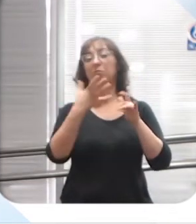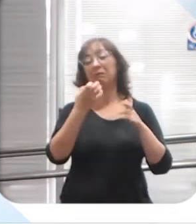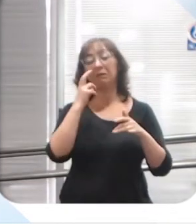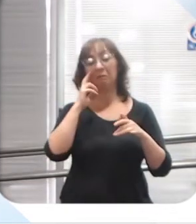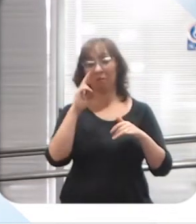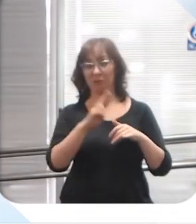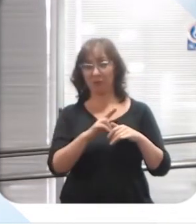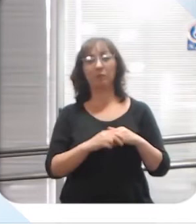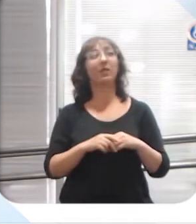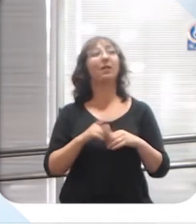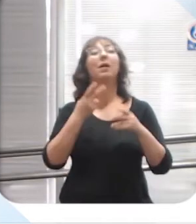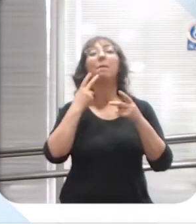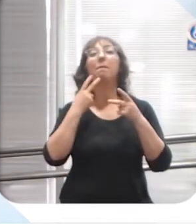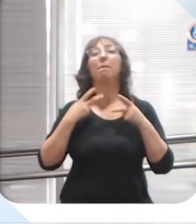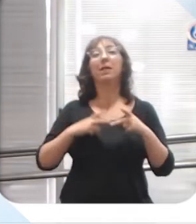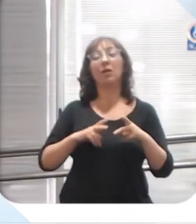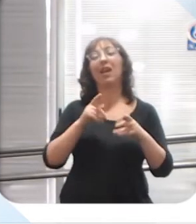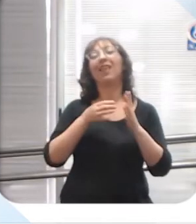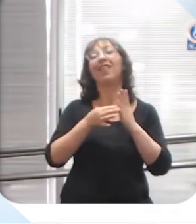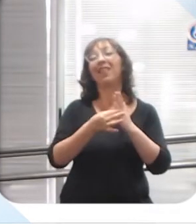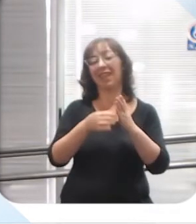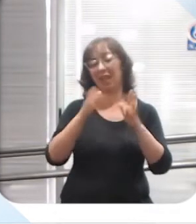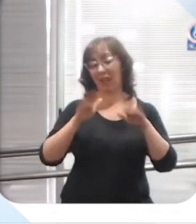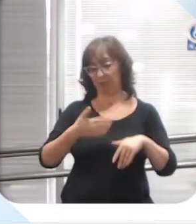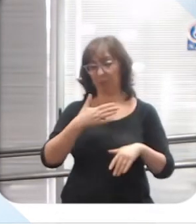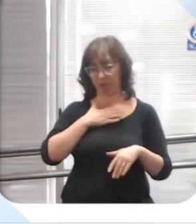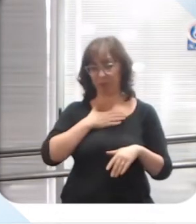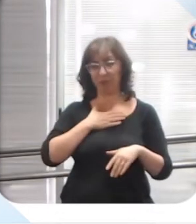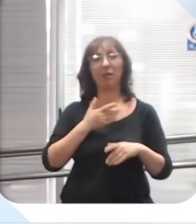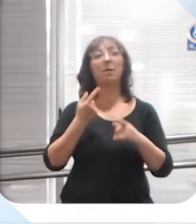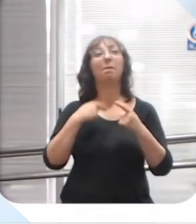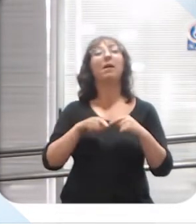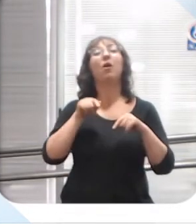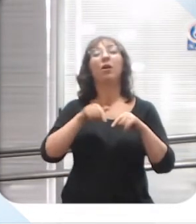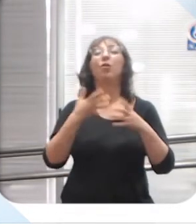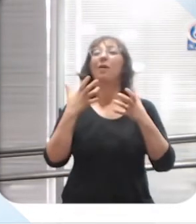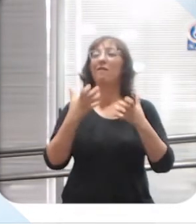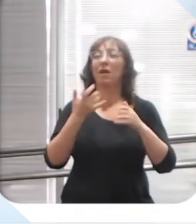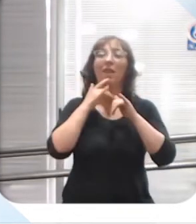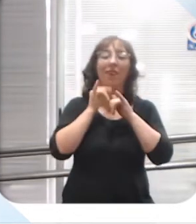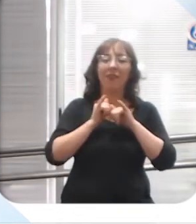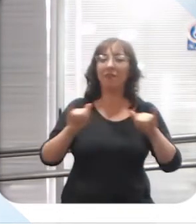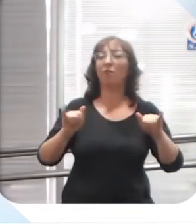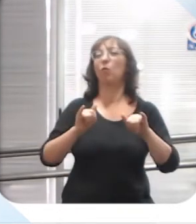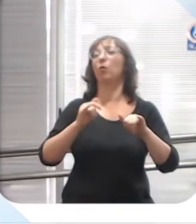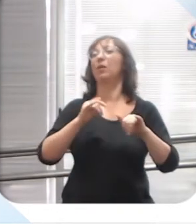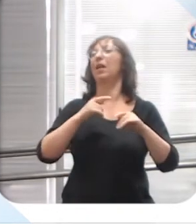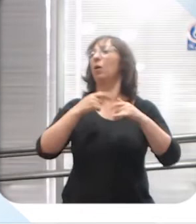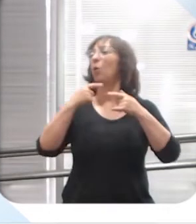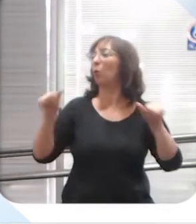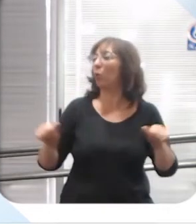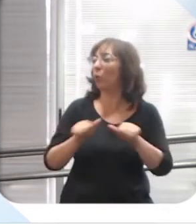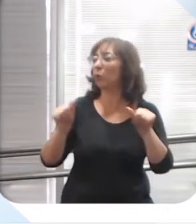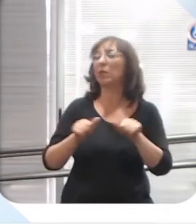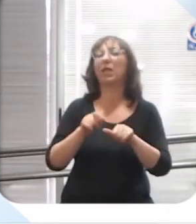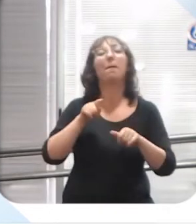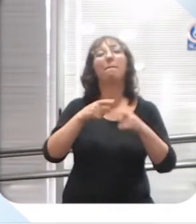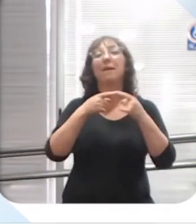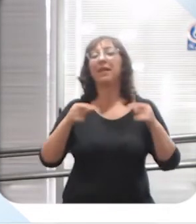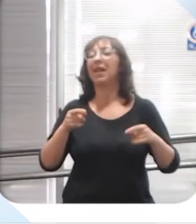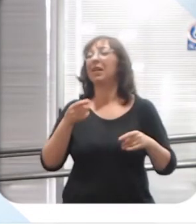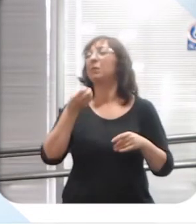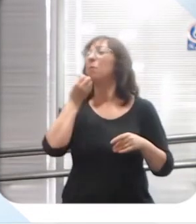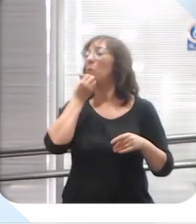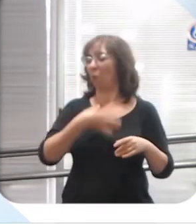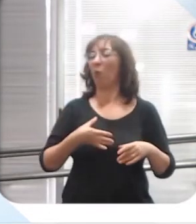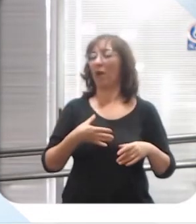guías metodológicas las tenemos nosotros, pero también la idea es que esto se difunda, que se utilice. Son materiales que están muy buenos